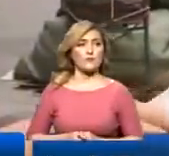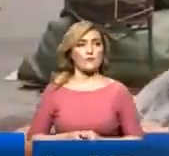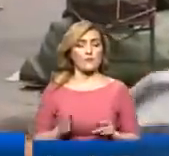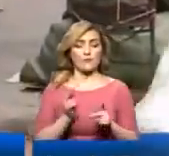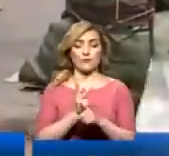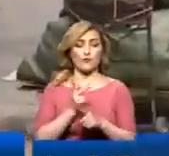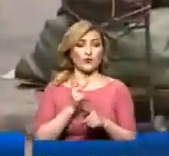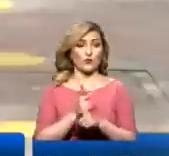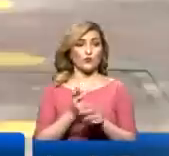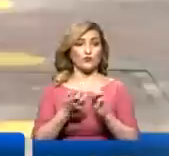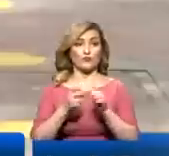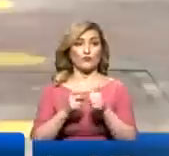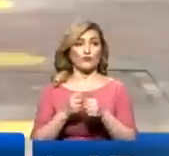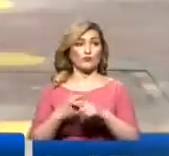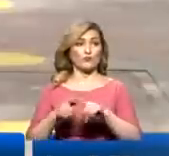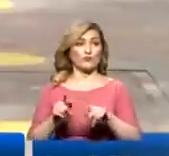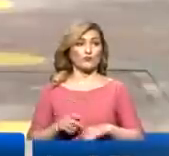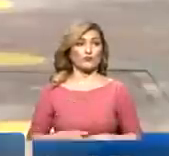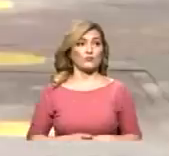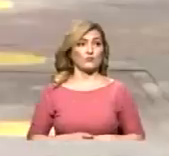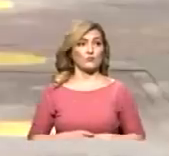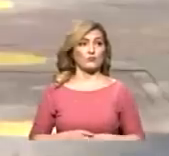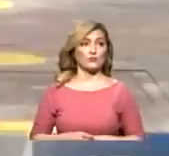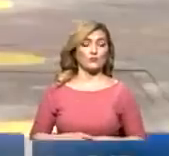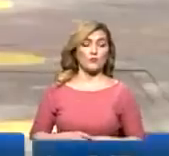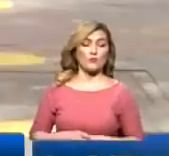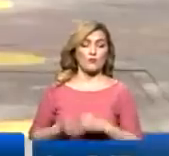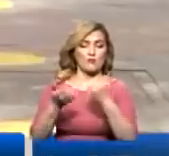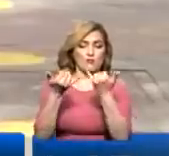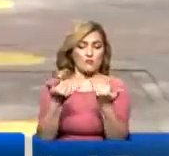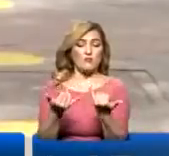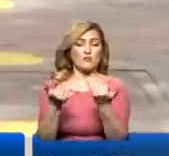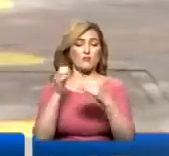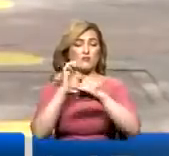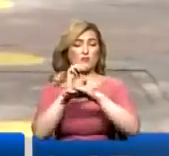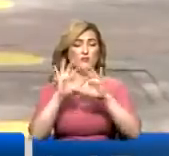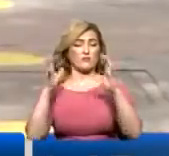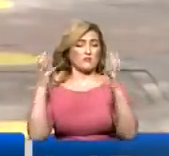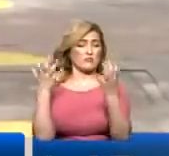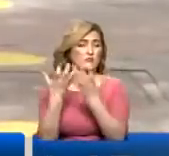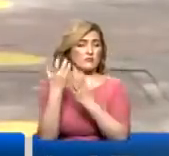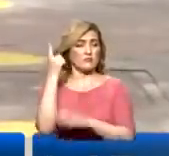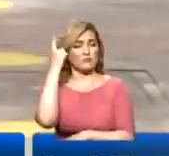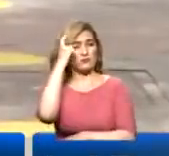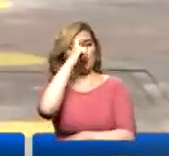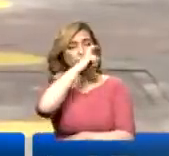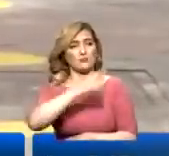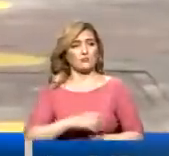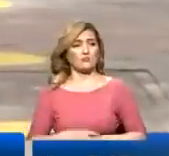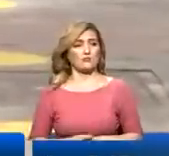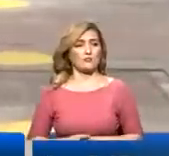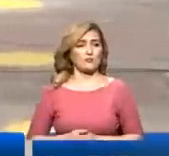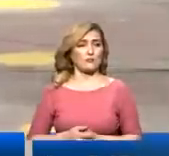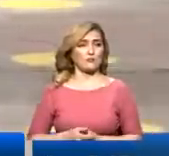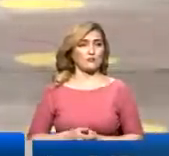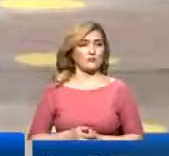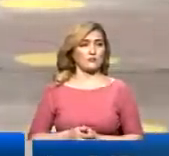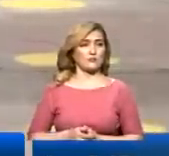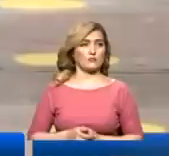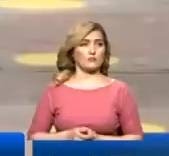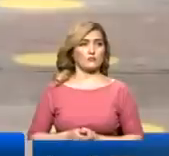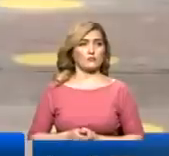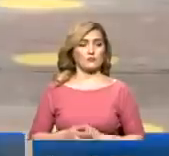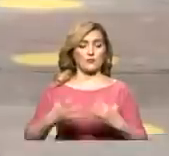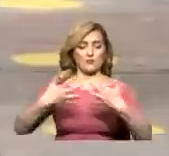en medio de la crisis. Debido a la situación que está afrontando el país y el mundo, pues hemos incursionado